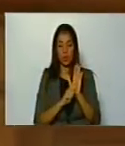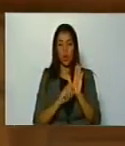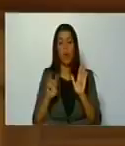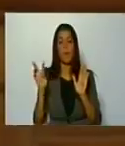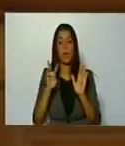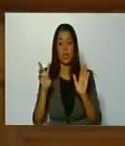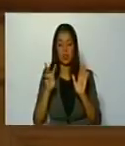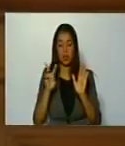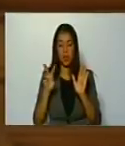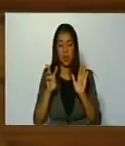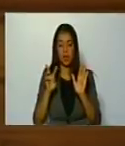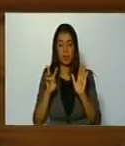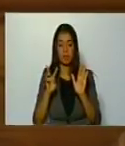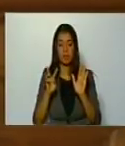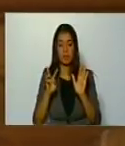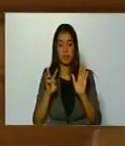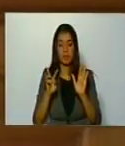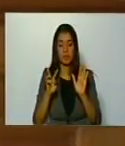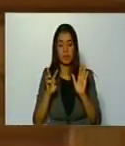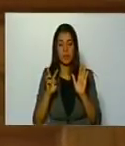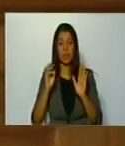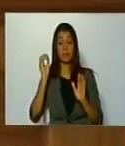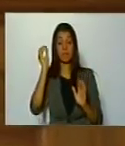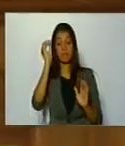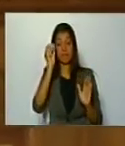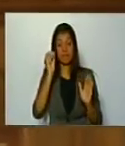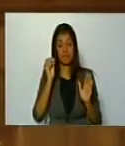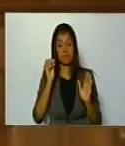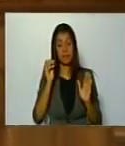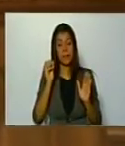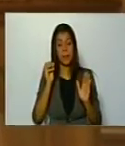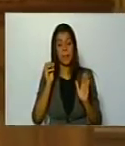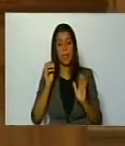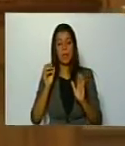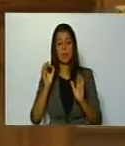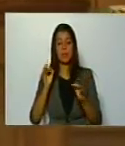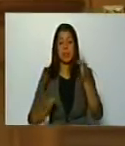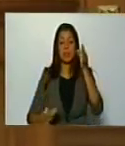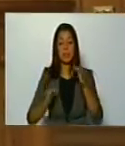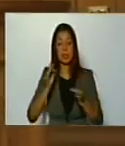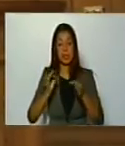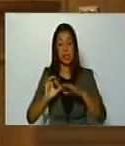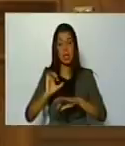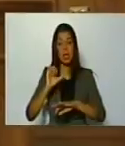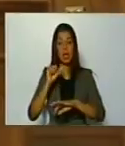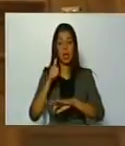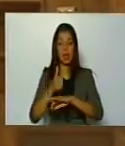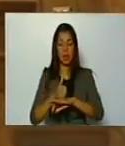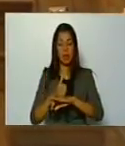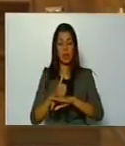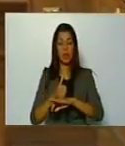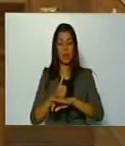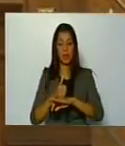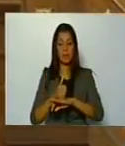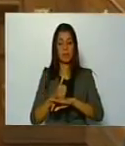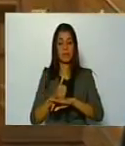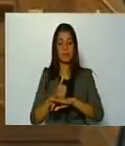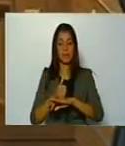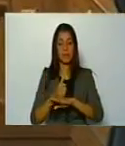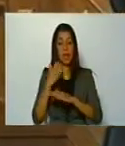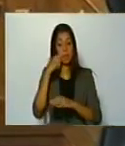de Venezuela. Considerando que el Tribunal Supremo de Justicia ha constatado